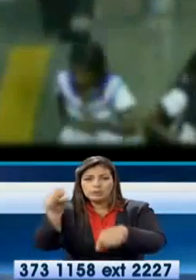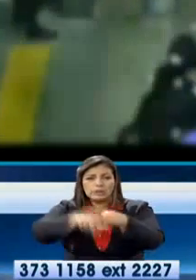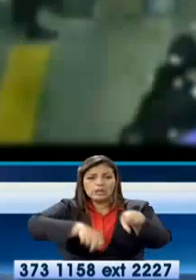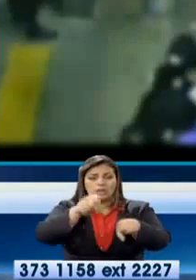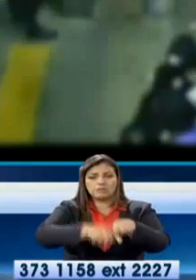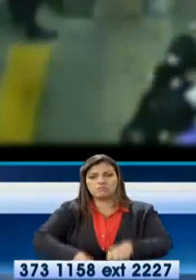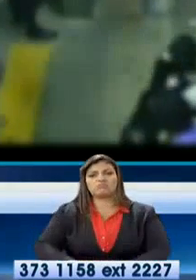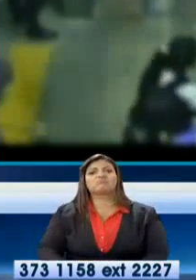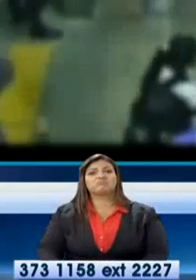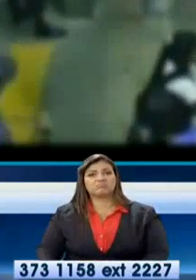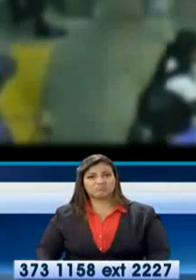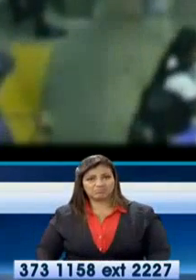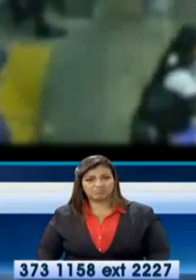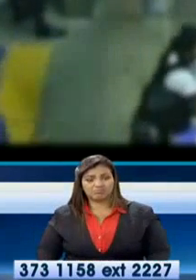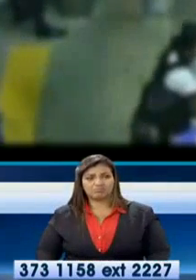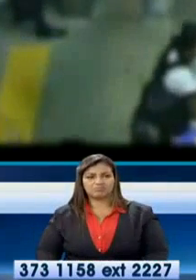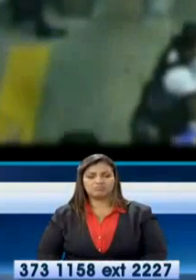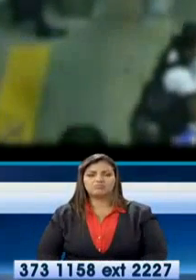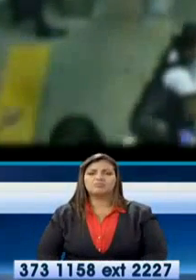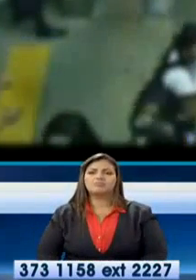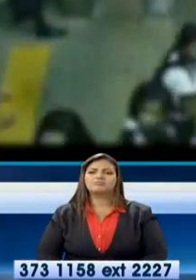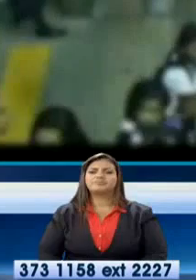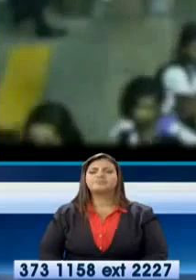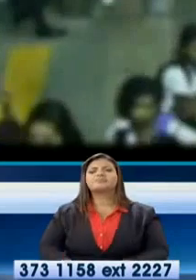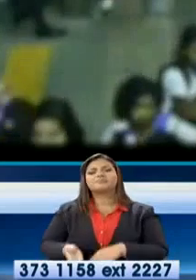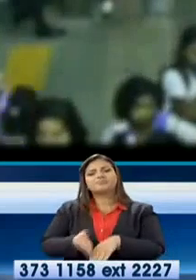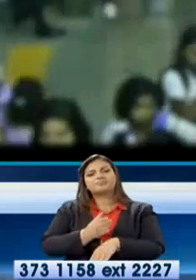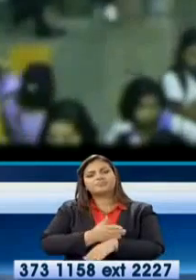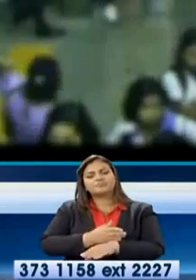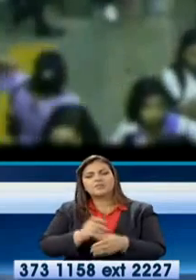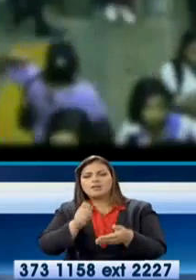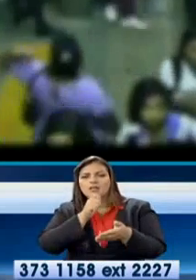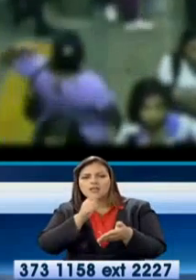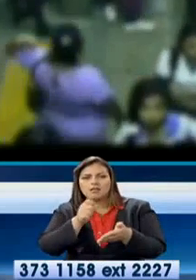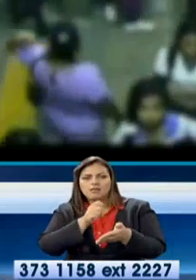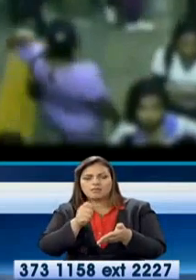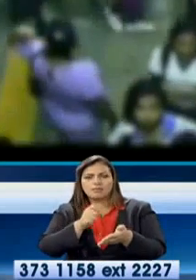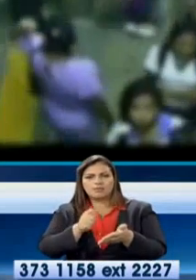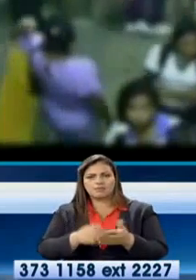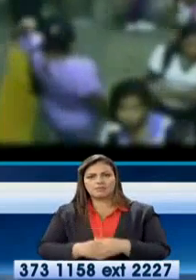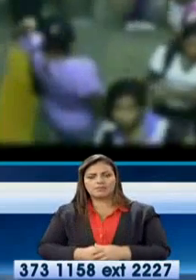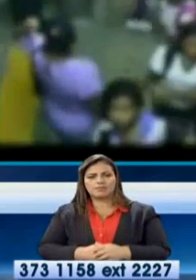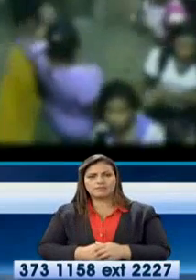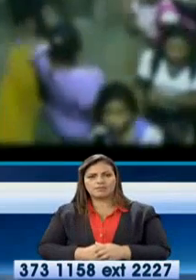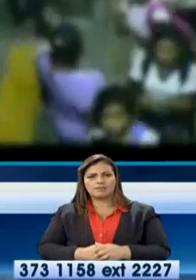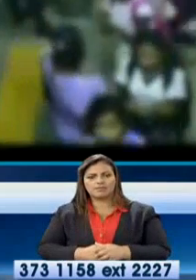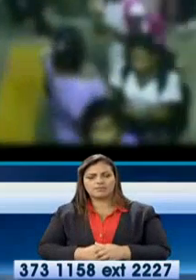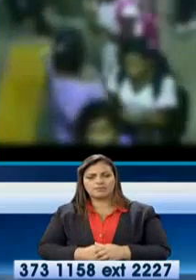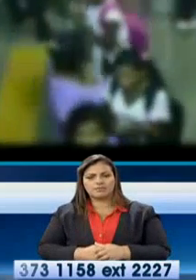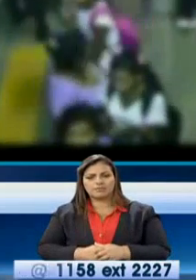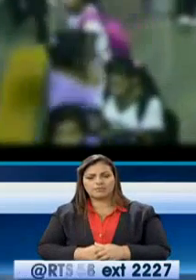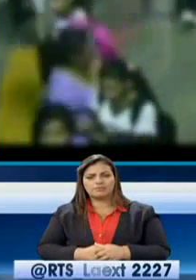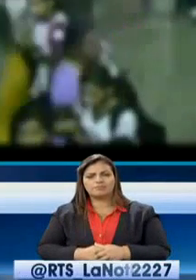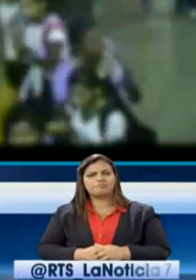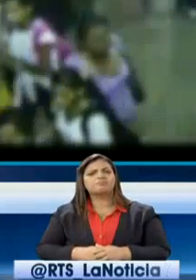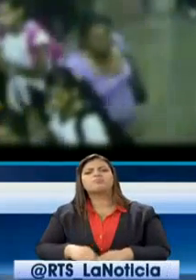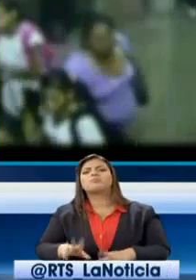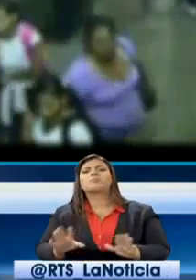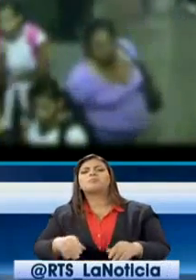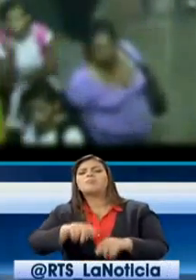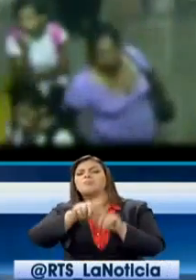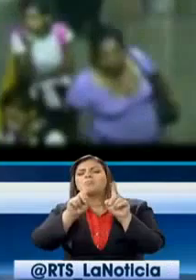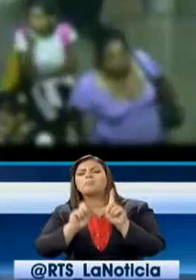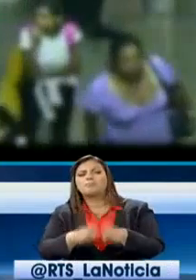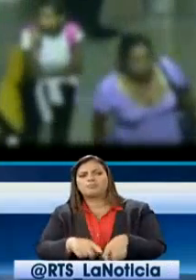los pasajeros sobre qué piensan de estos actos de violencia que protagonizan ciertos grupos de estudiantes de secundaria. Bueno, lo que pasa es que eso